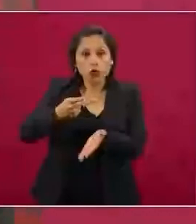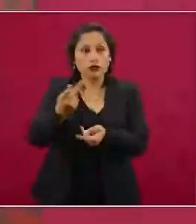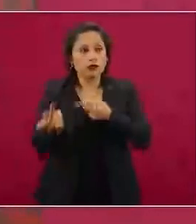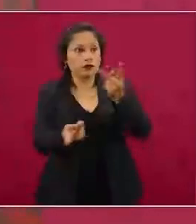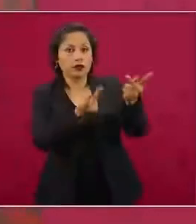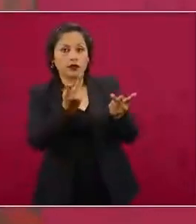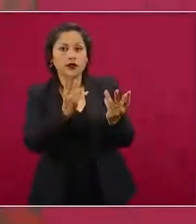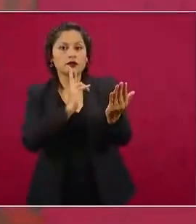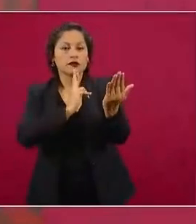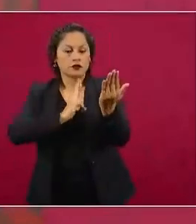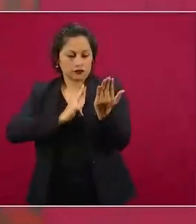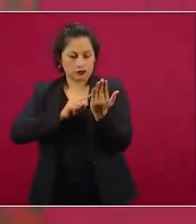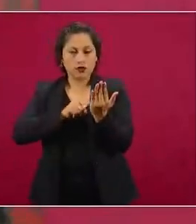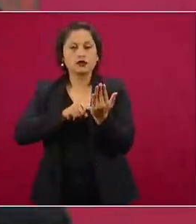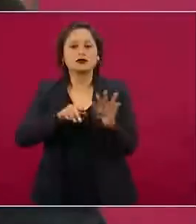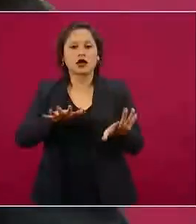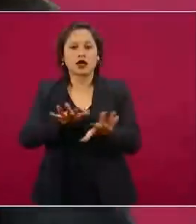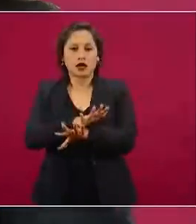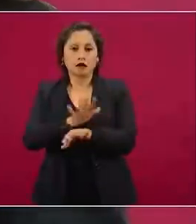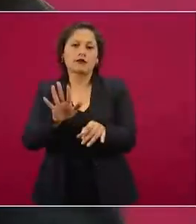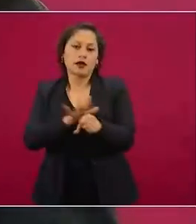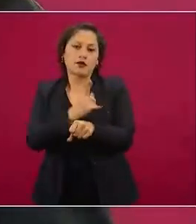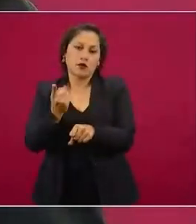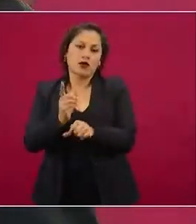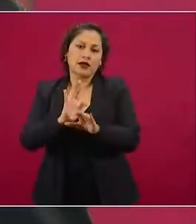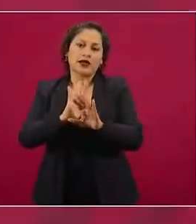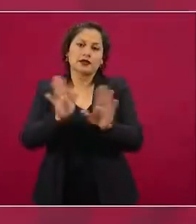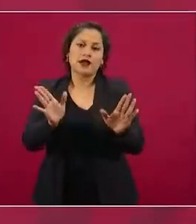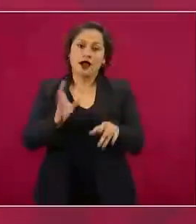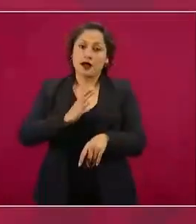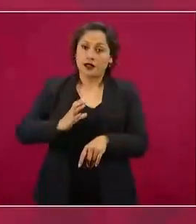dado de que ya no van a participar todos.